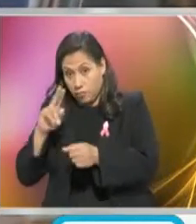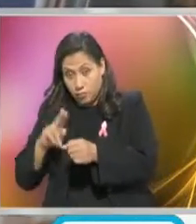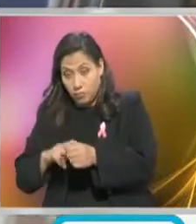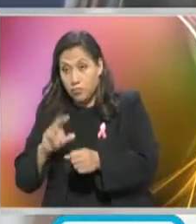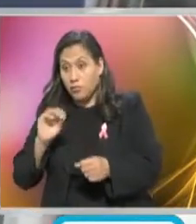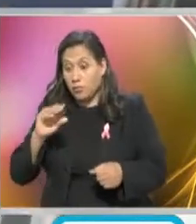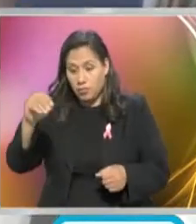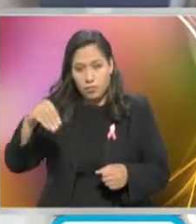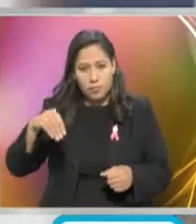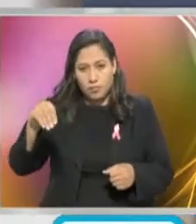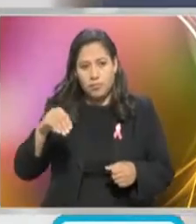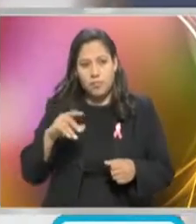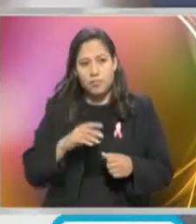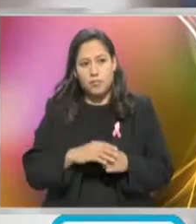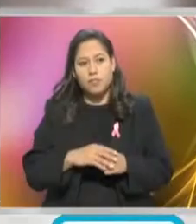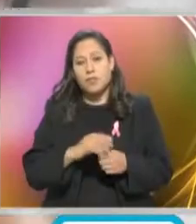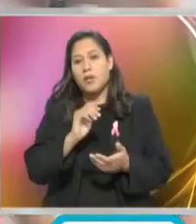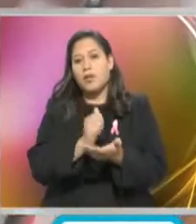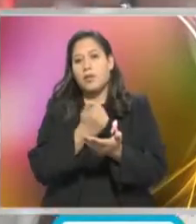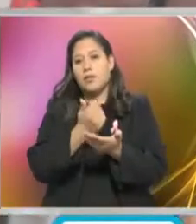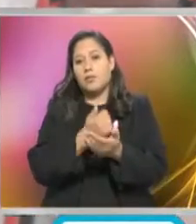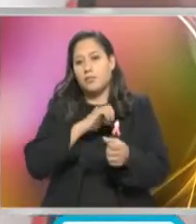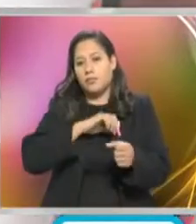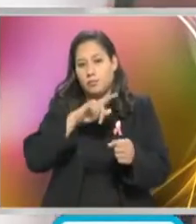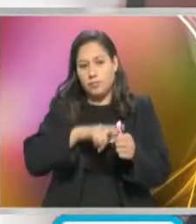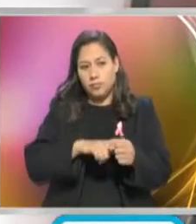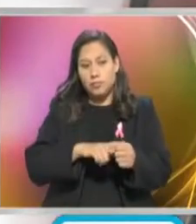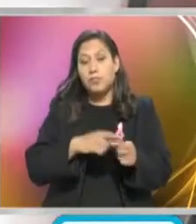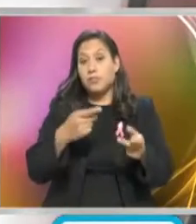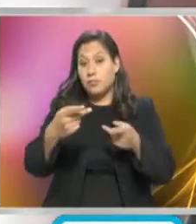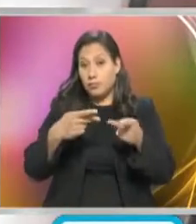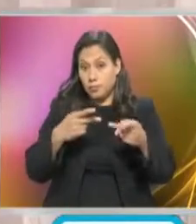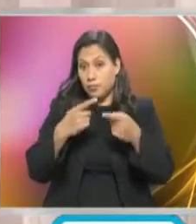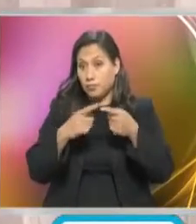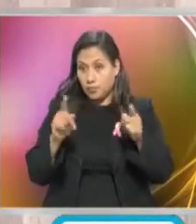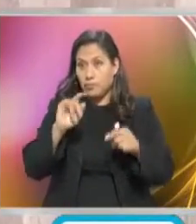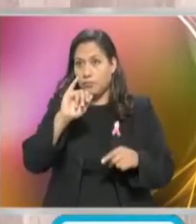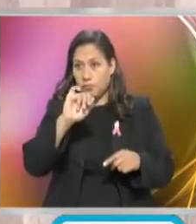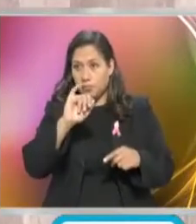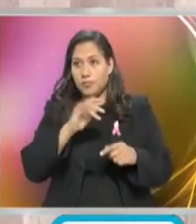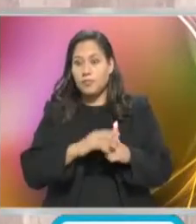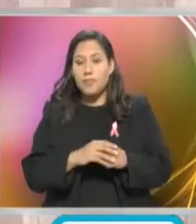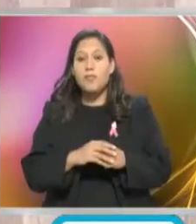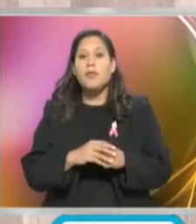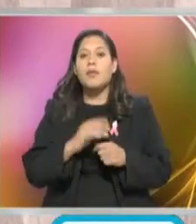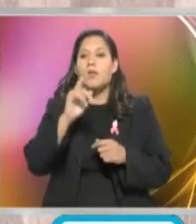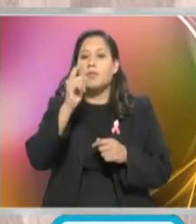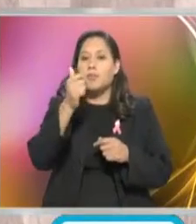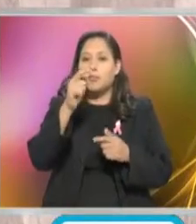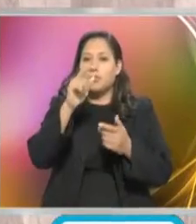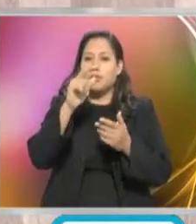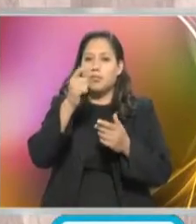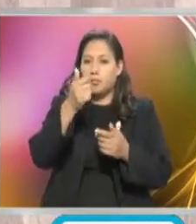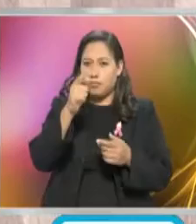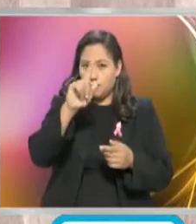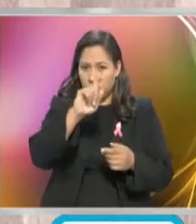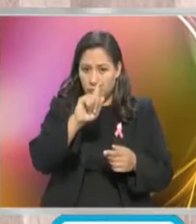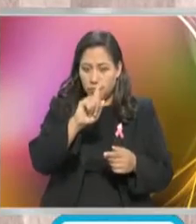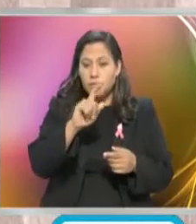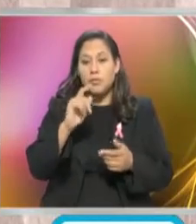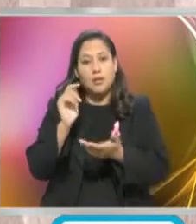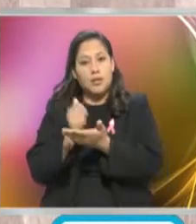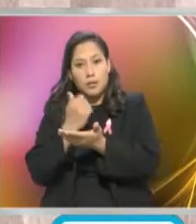tengan que freír ni nada, eso es arroz especial, ¿no? ¿Y se prepara también de una manera distinta? Se prepara, sí, lleva menos agua, no lleva la misma cantidad de arroz que